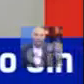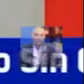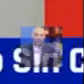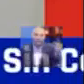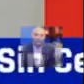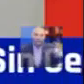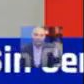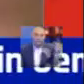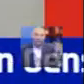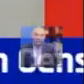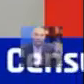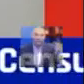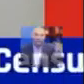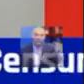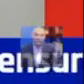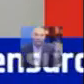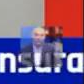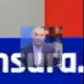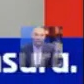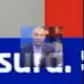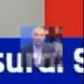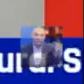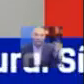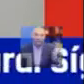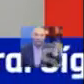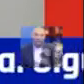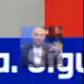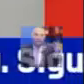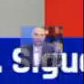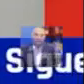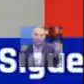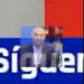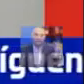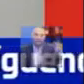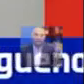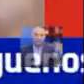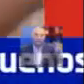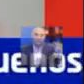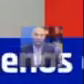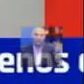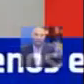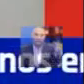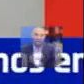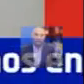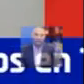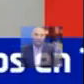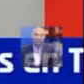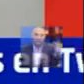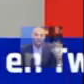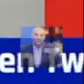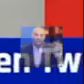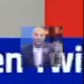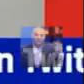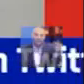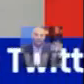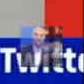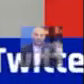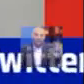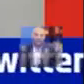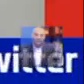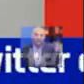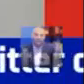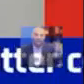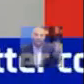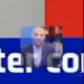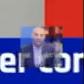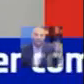que utilizaban en las anteriores administraciones para beneficiar a esos grandes corporativos. Es la